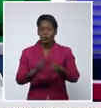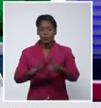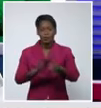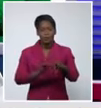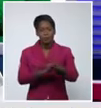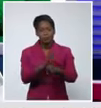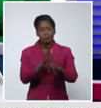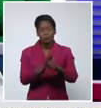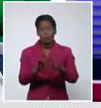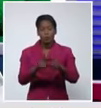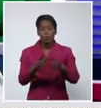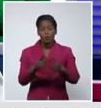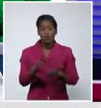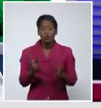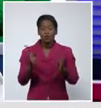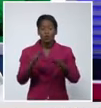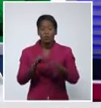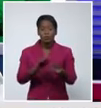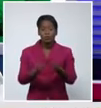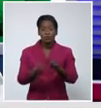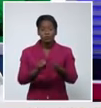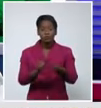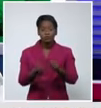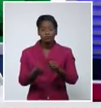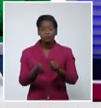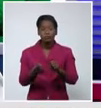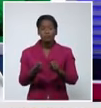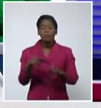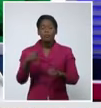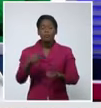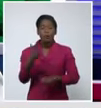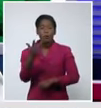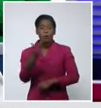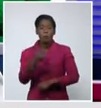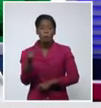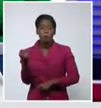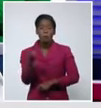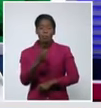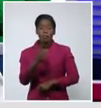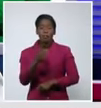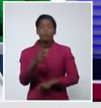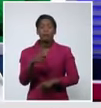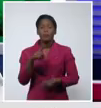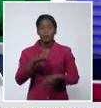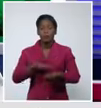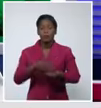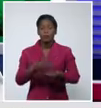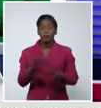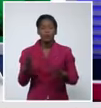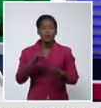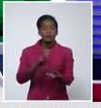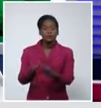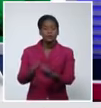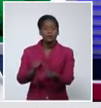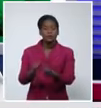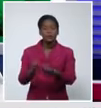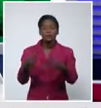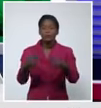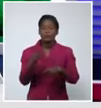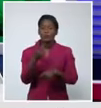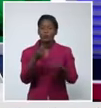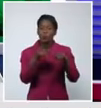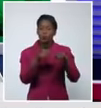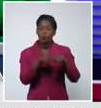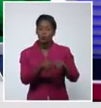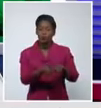de casos, que como se pudo ver en los gráficos que presenté hoy, todavía no se ve una reducción